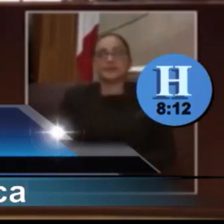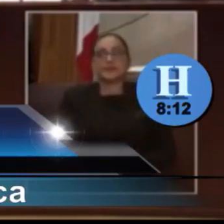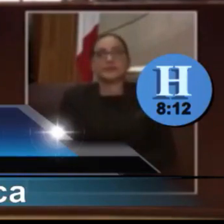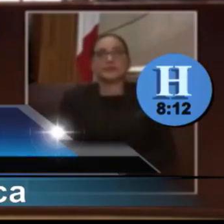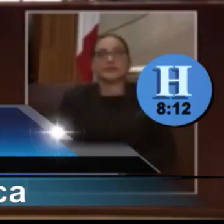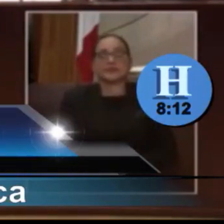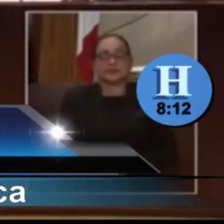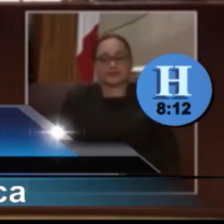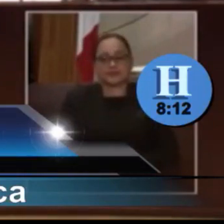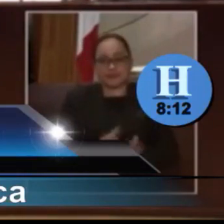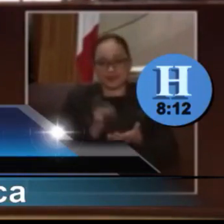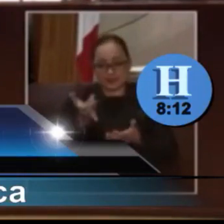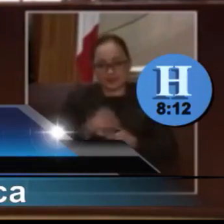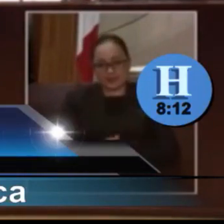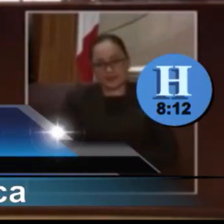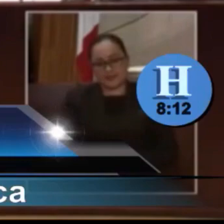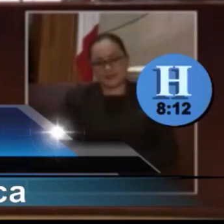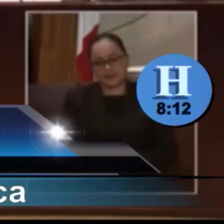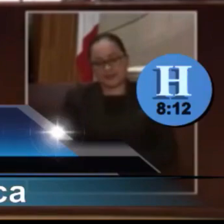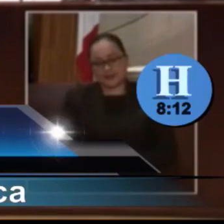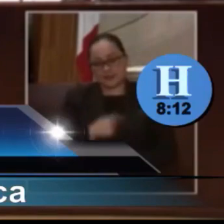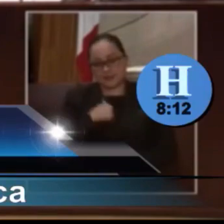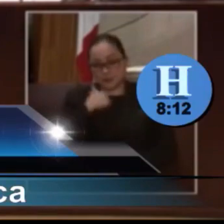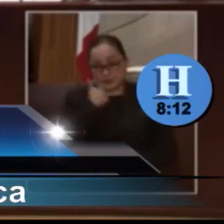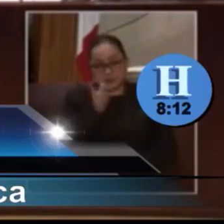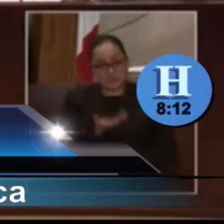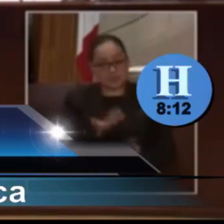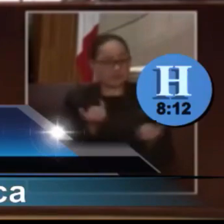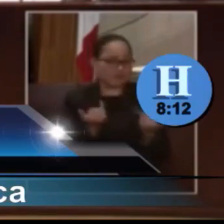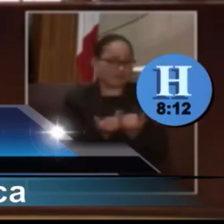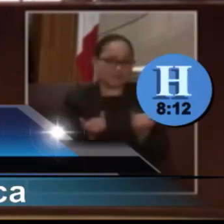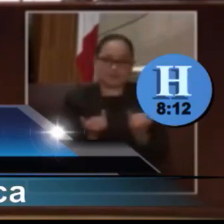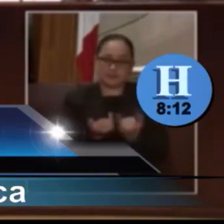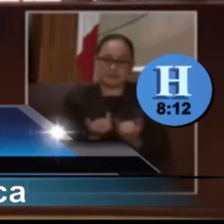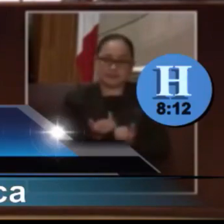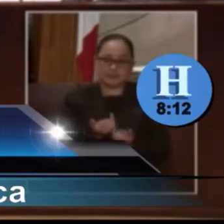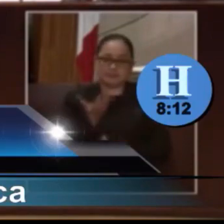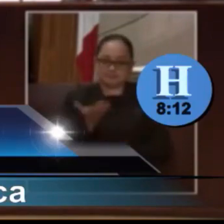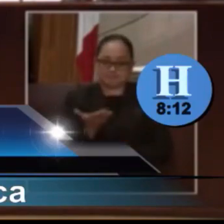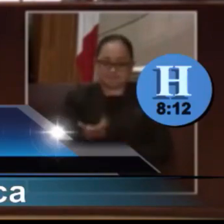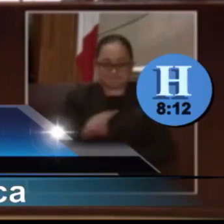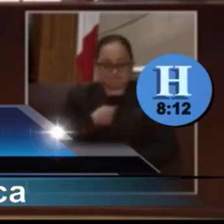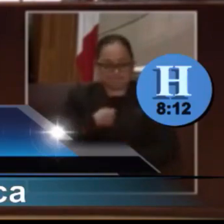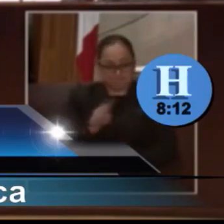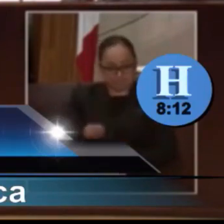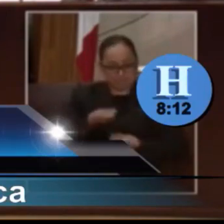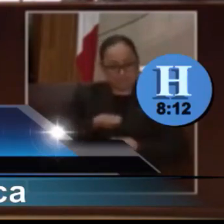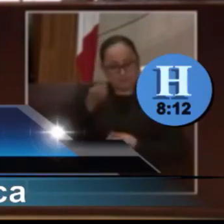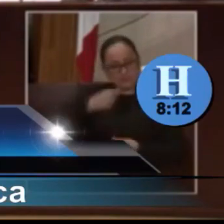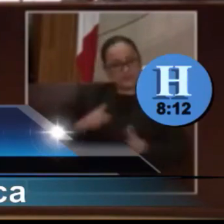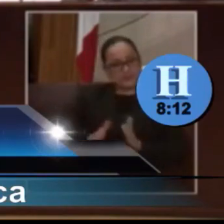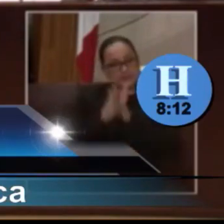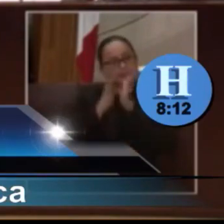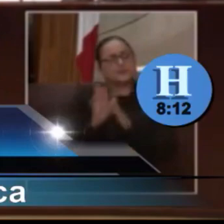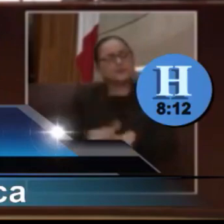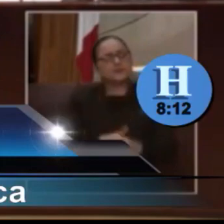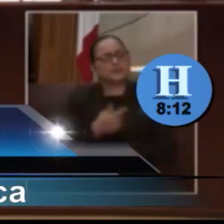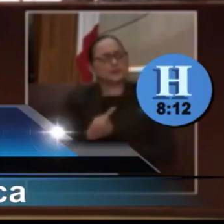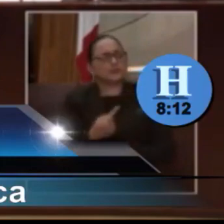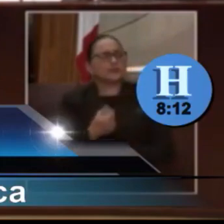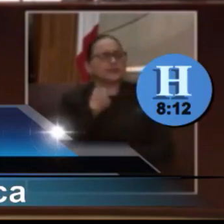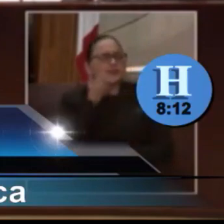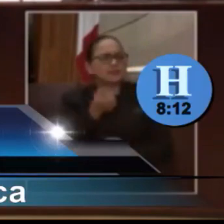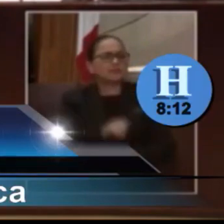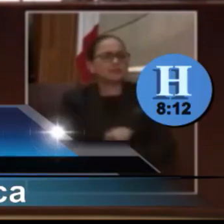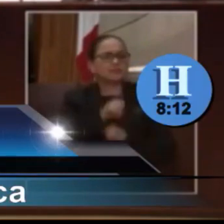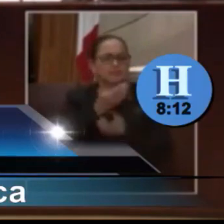importante que resolvió el tribunal es que el INE no logró demostrar esta vinculación entre el